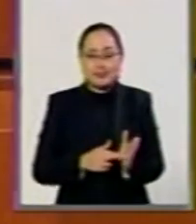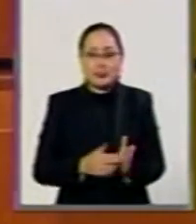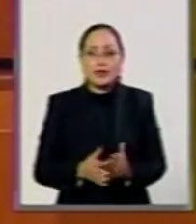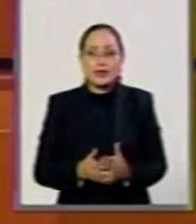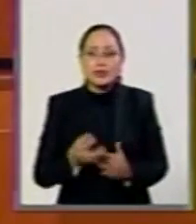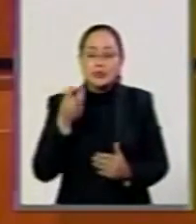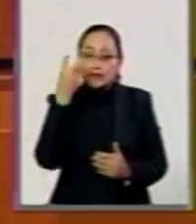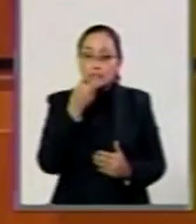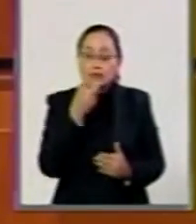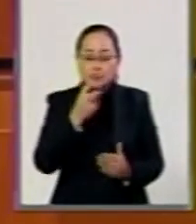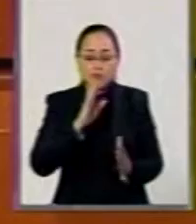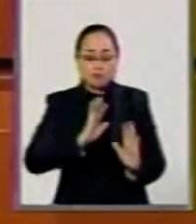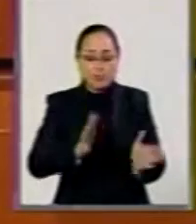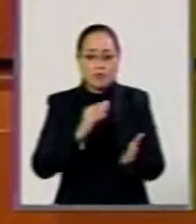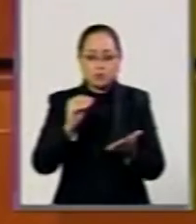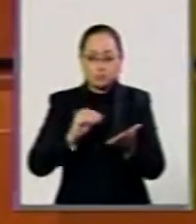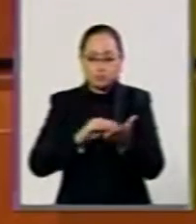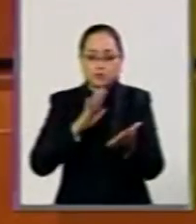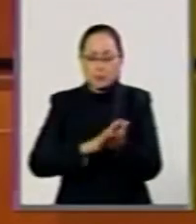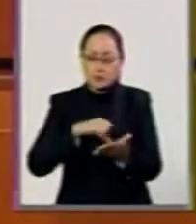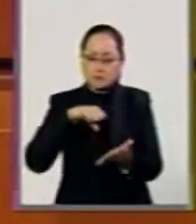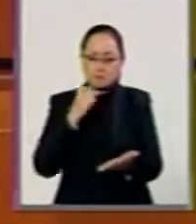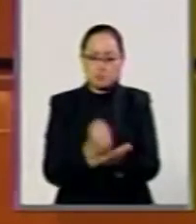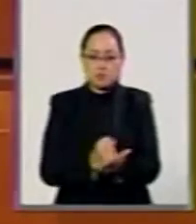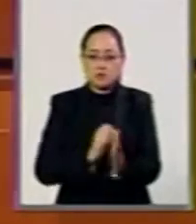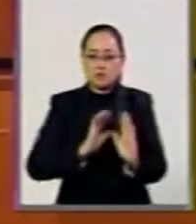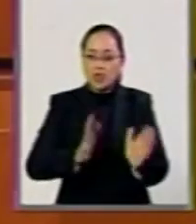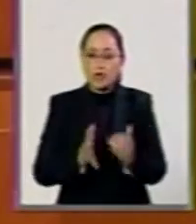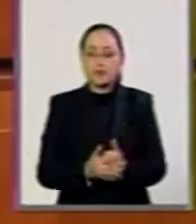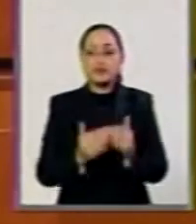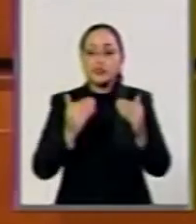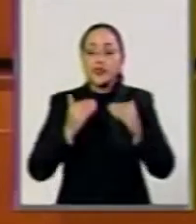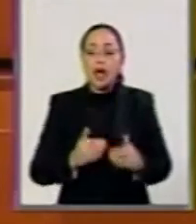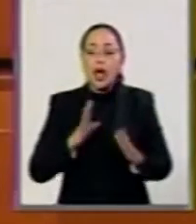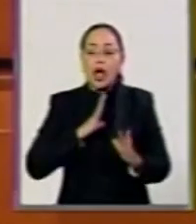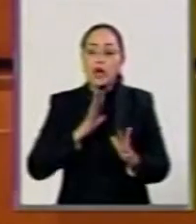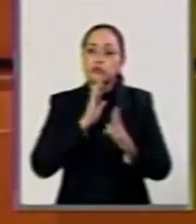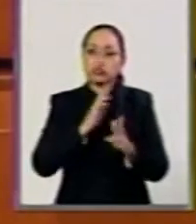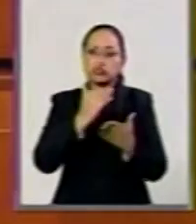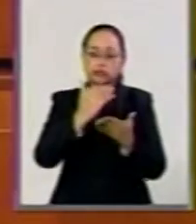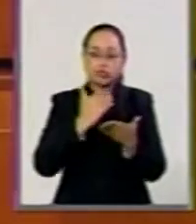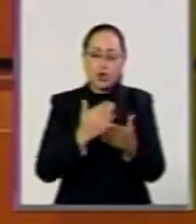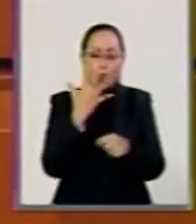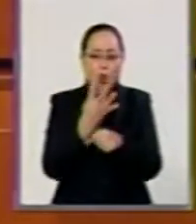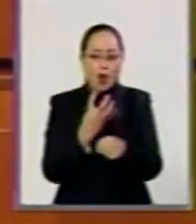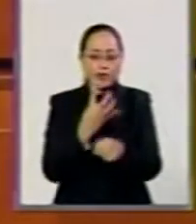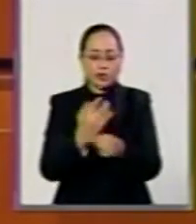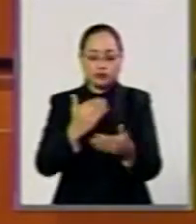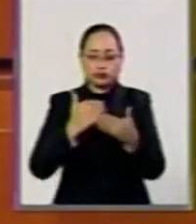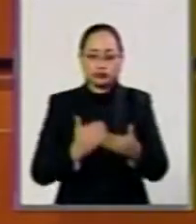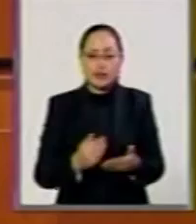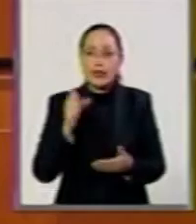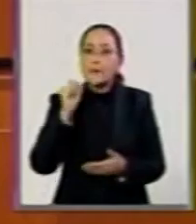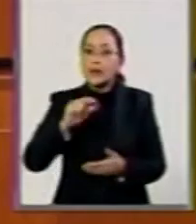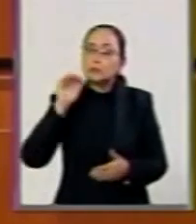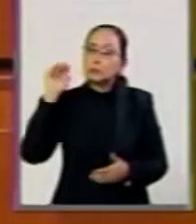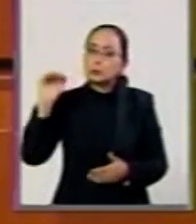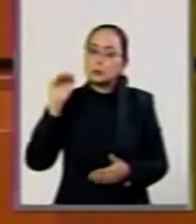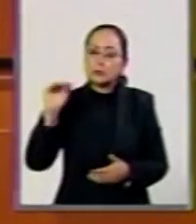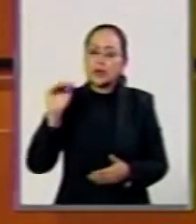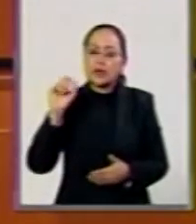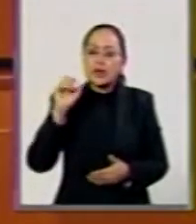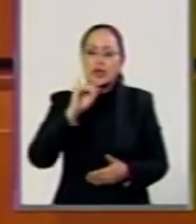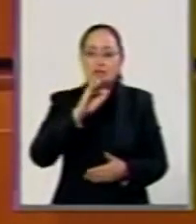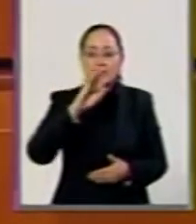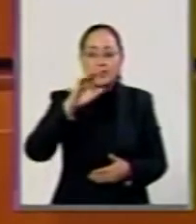estuvo aprobado. Había otro resolutivo, el resolutivo cuarto, cuando también le solicitábamos a